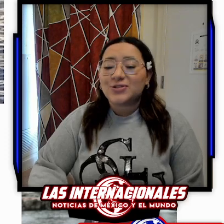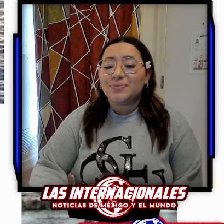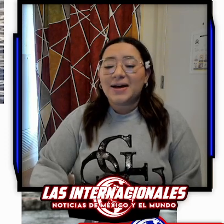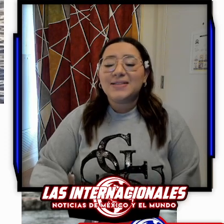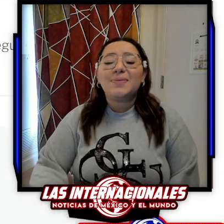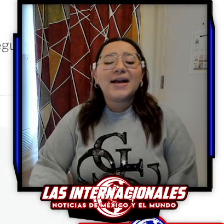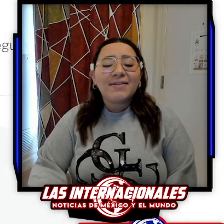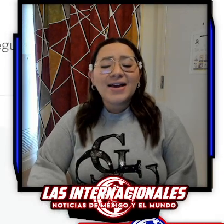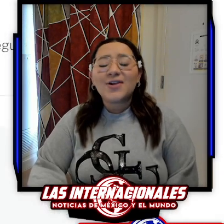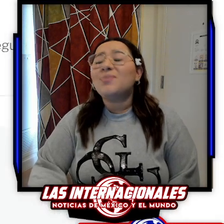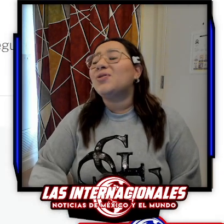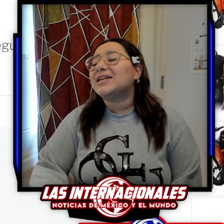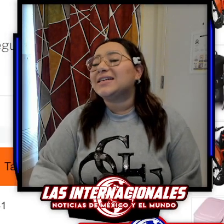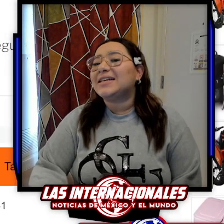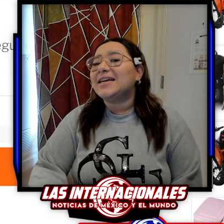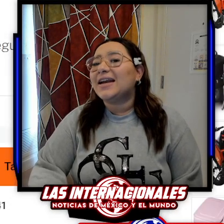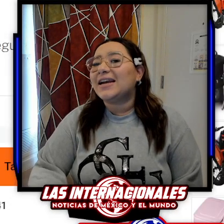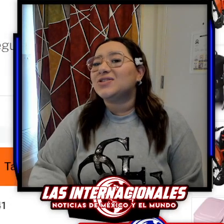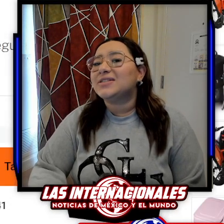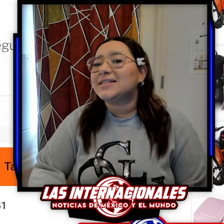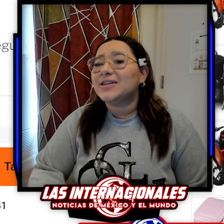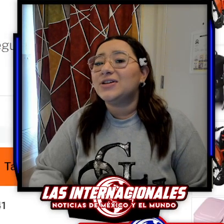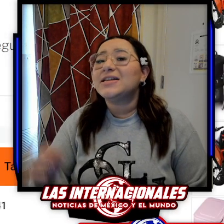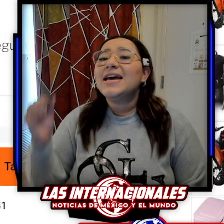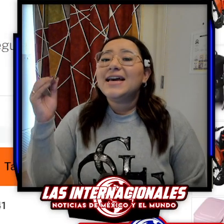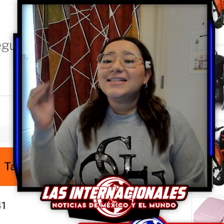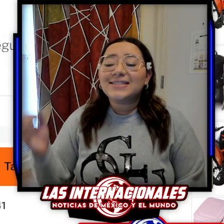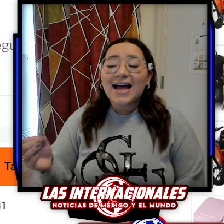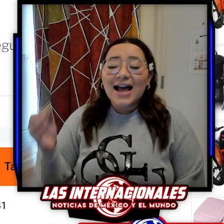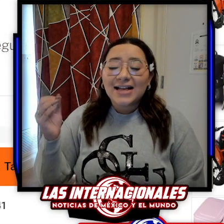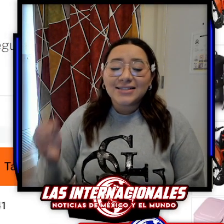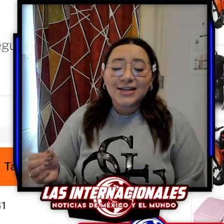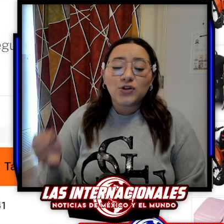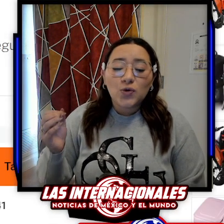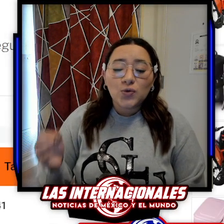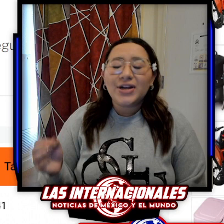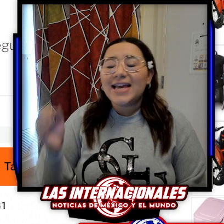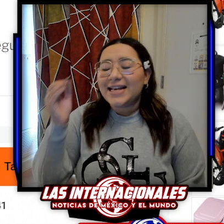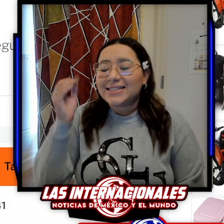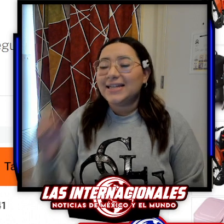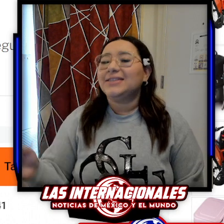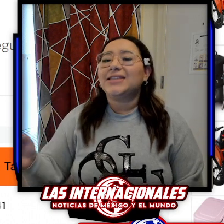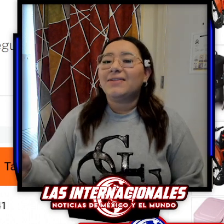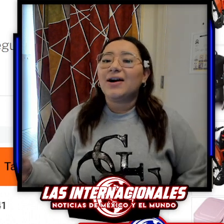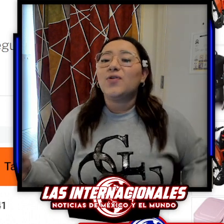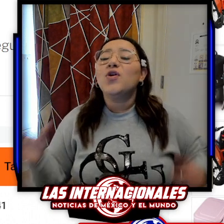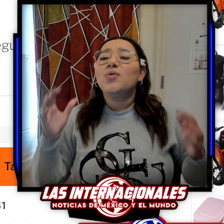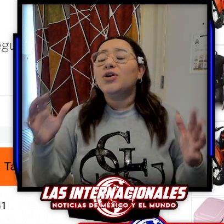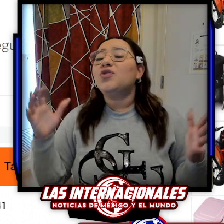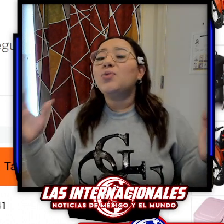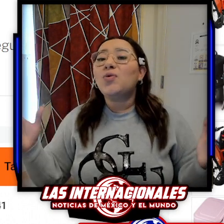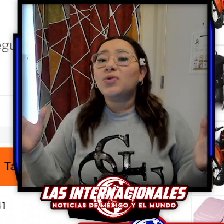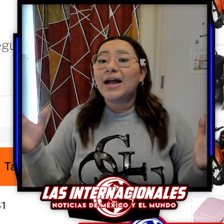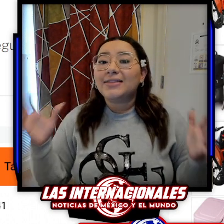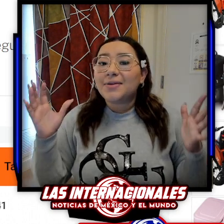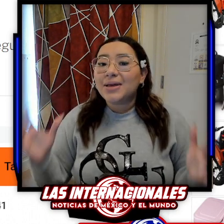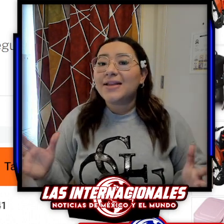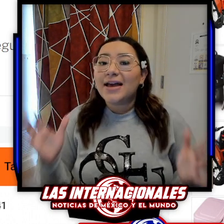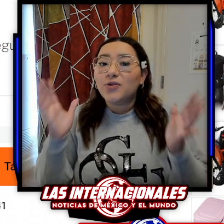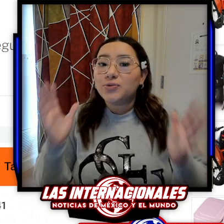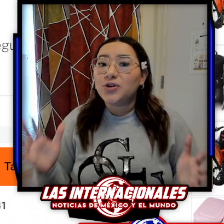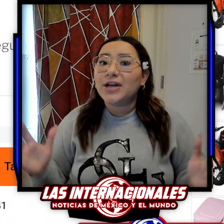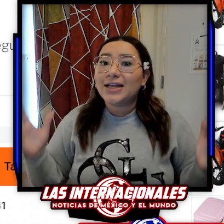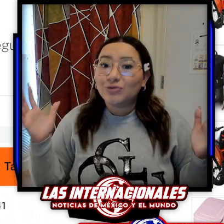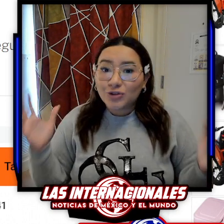también de nuestro país, para que vean cómo la Secretaría de Relaciones Exteriores está haciendo un excelente trabajo. Bueno, hubo una